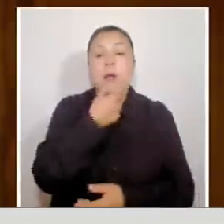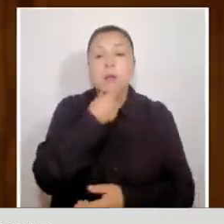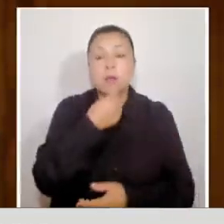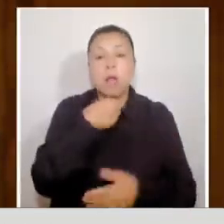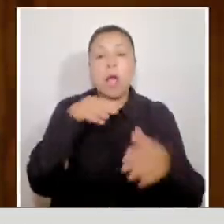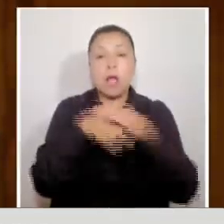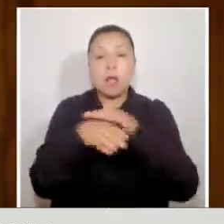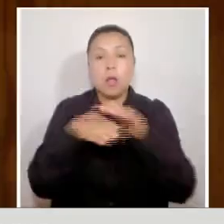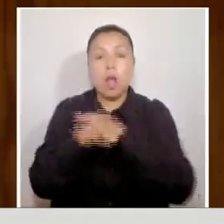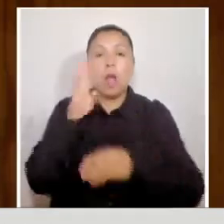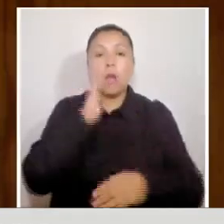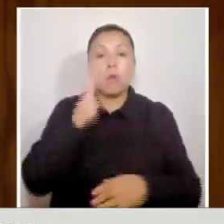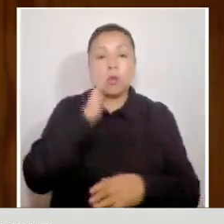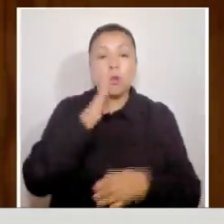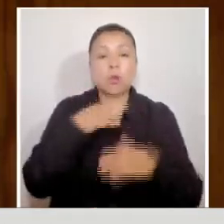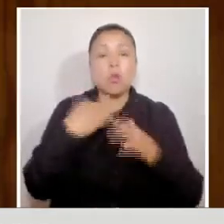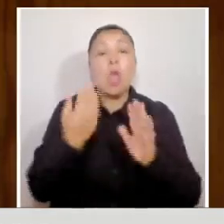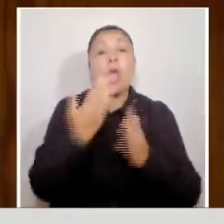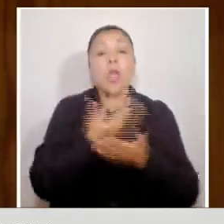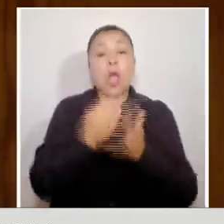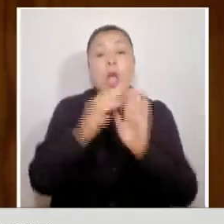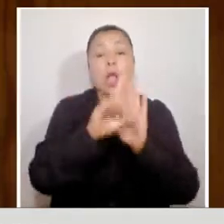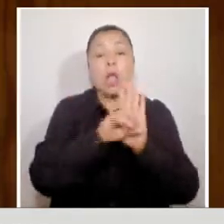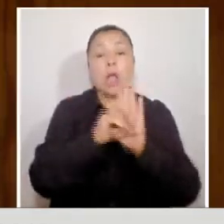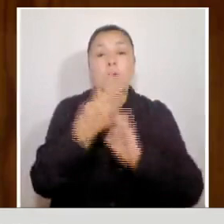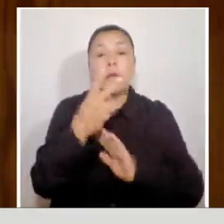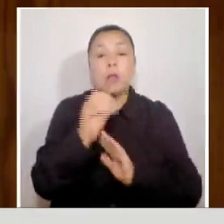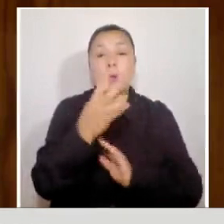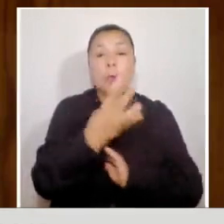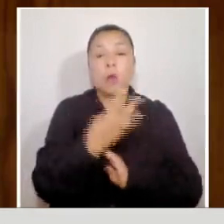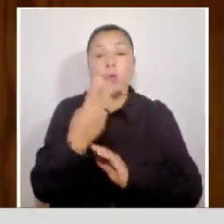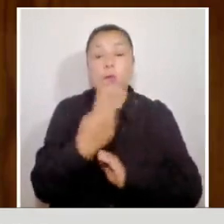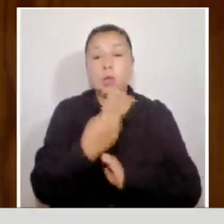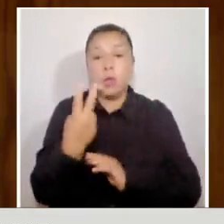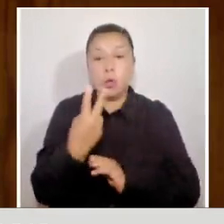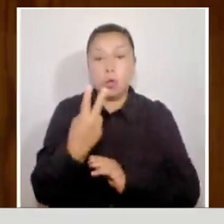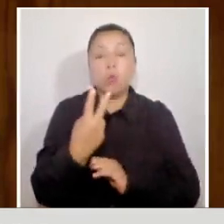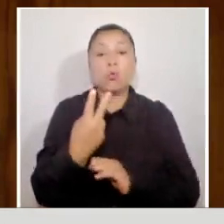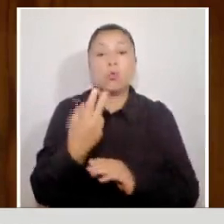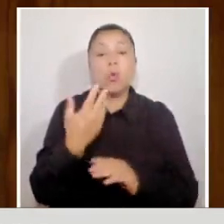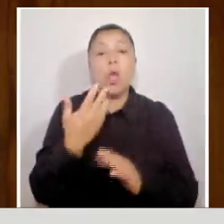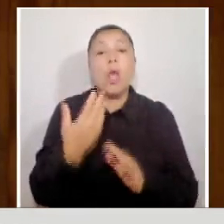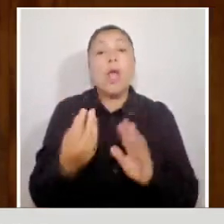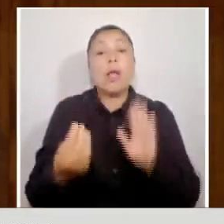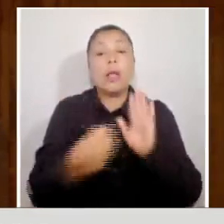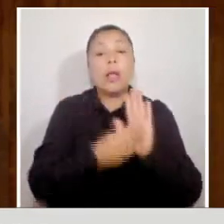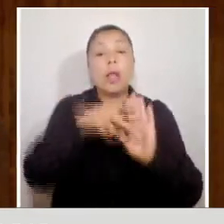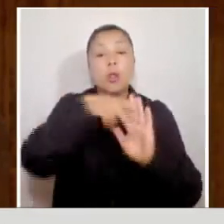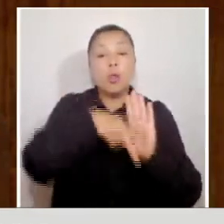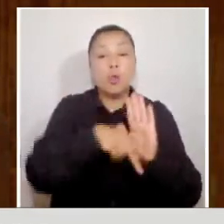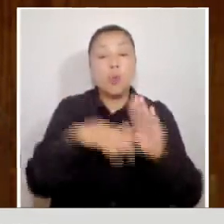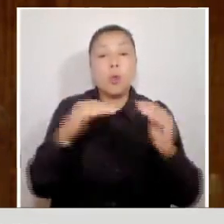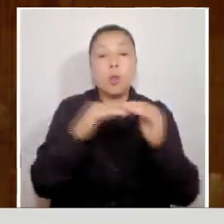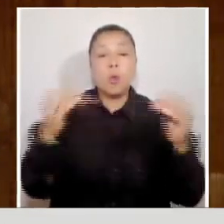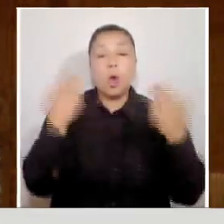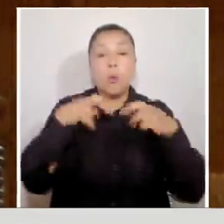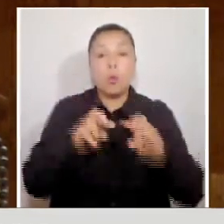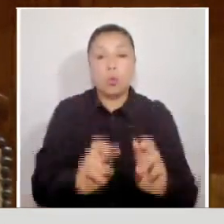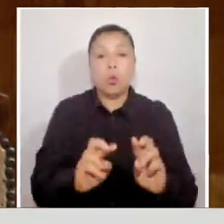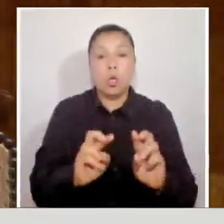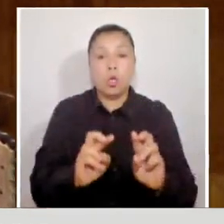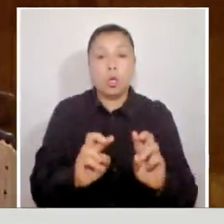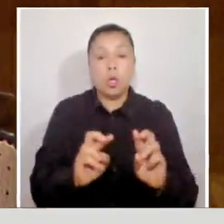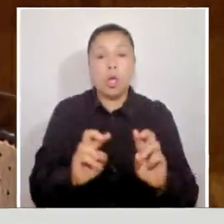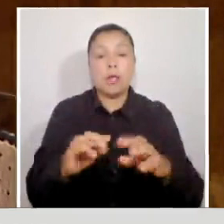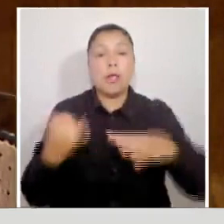los beneficios contemplados en la ley 20422 que establece normas sobre la igualdad de oportunidades e inclusión